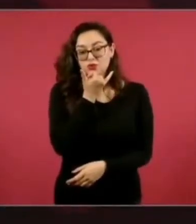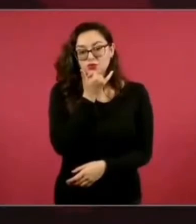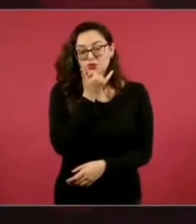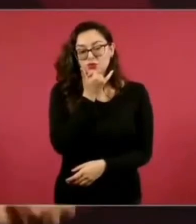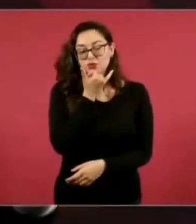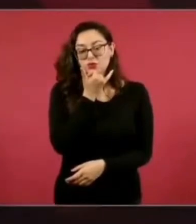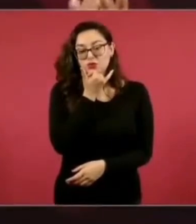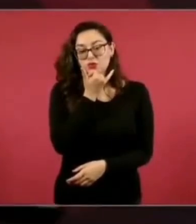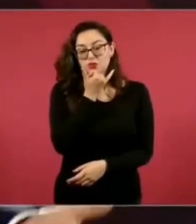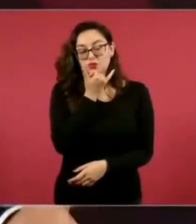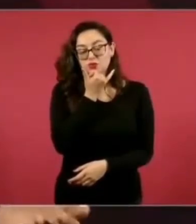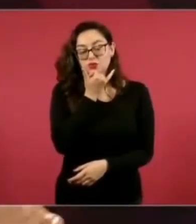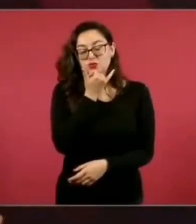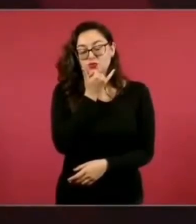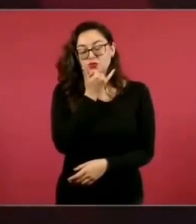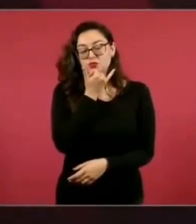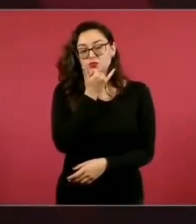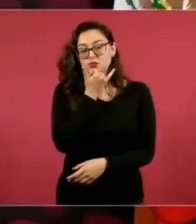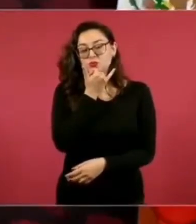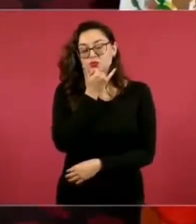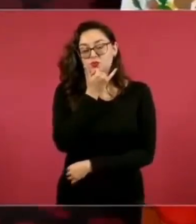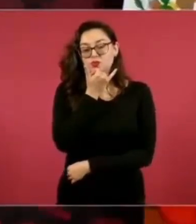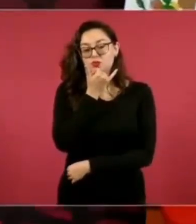pero nosotros llegamos